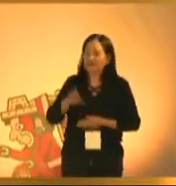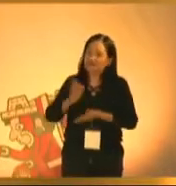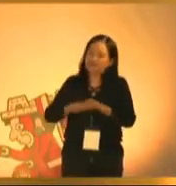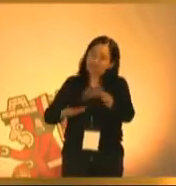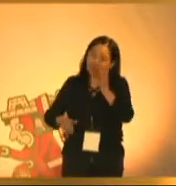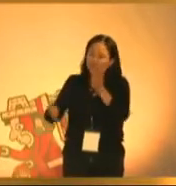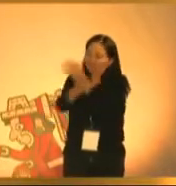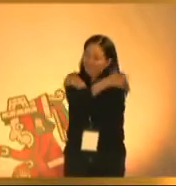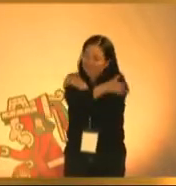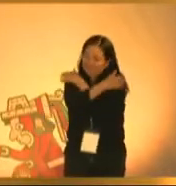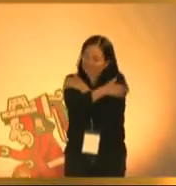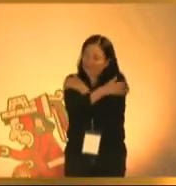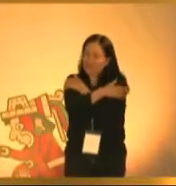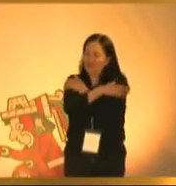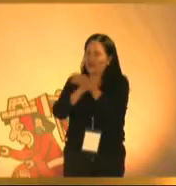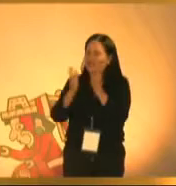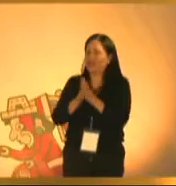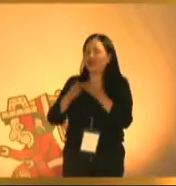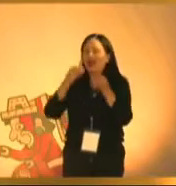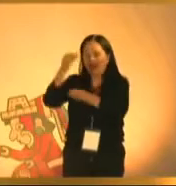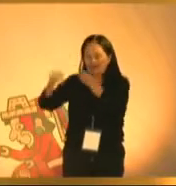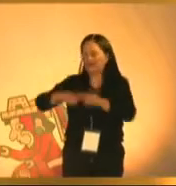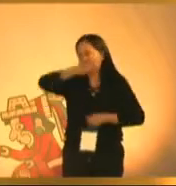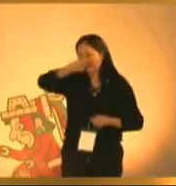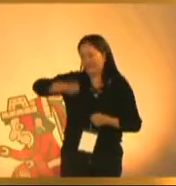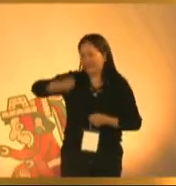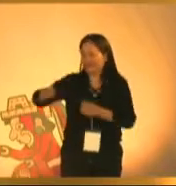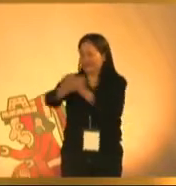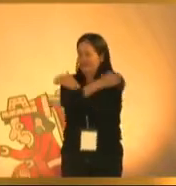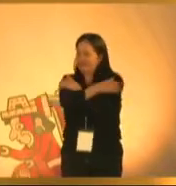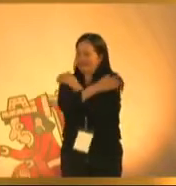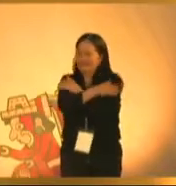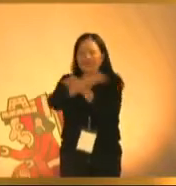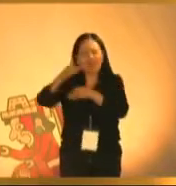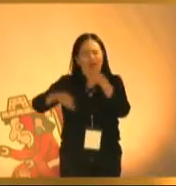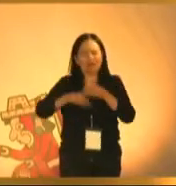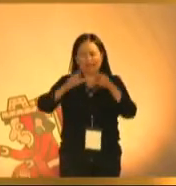abrazo desde aquí a peruanos colombianos ecuatorianos